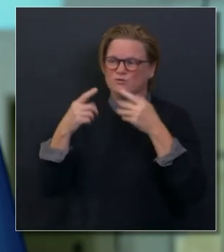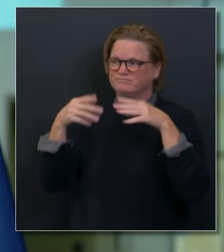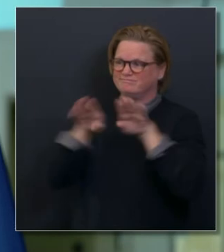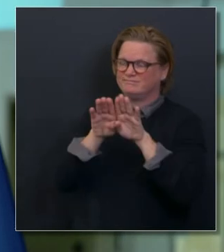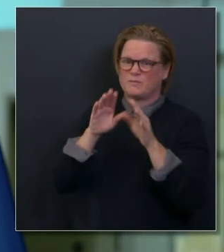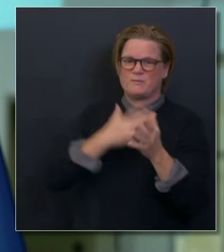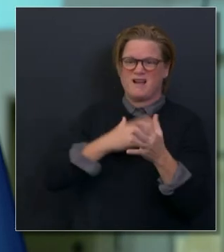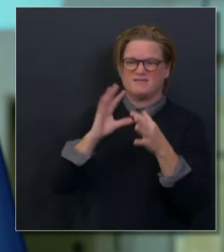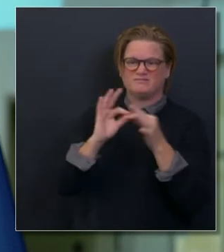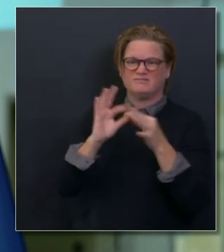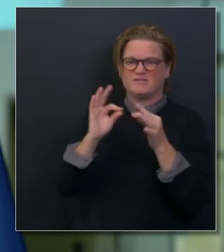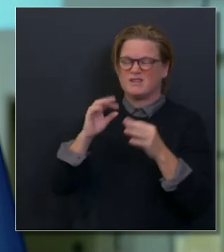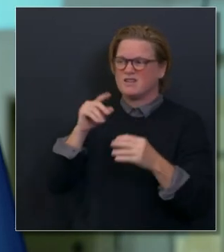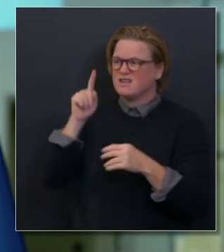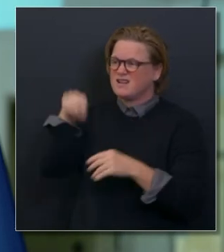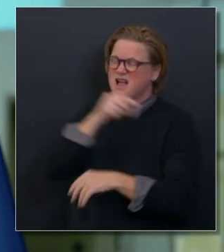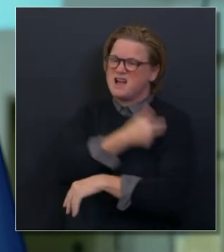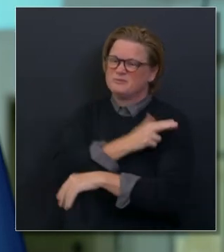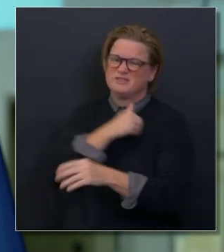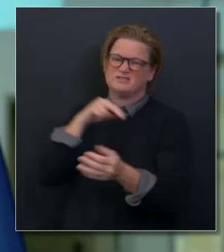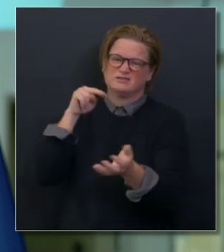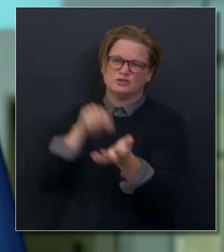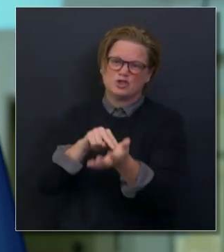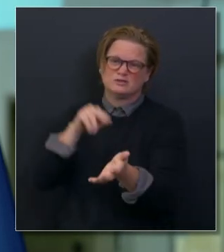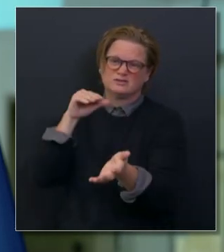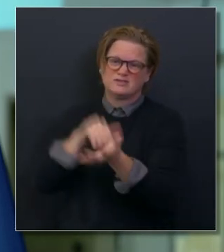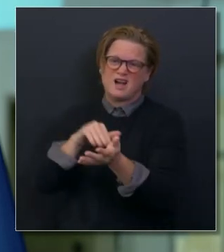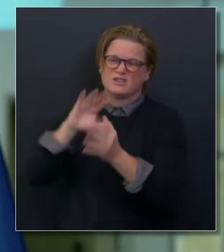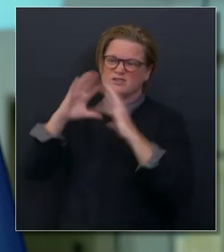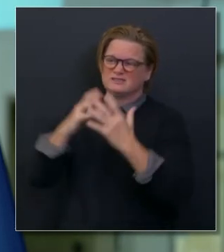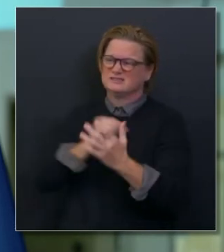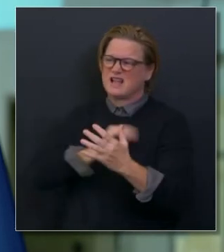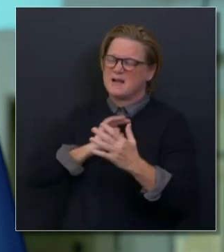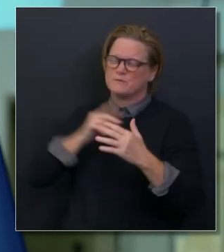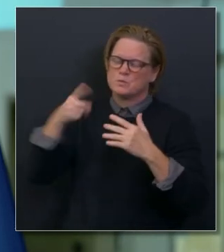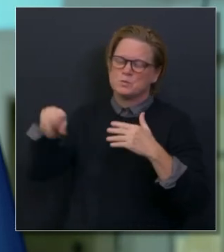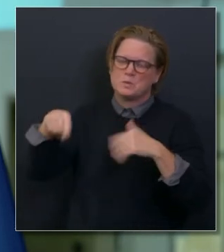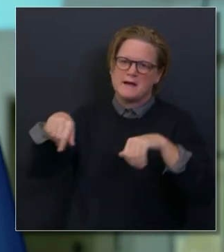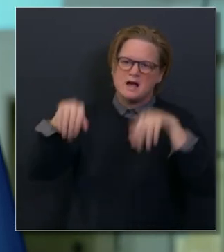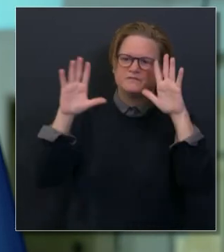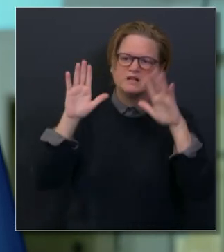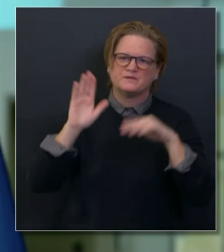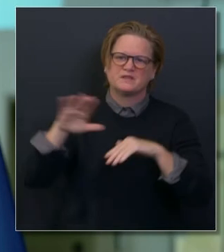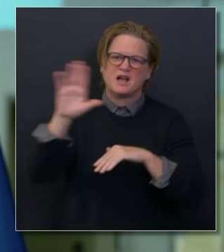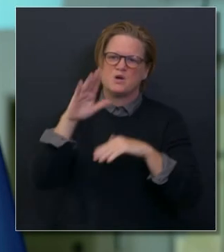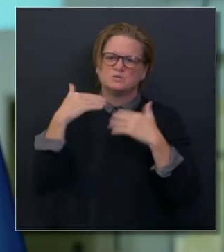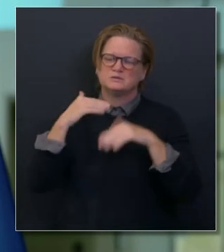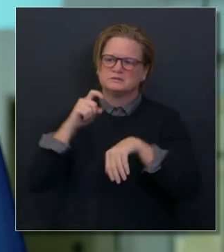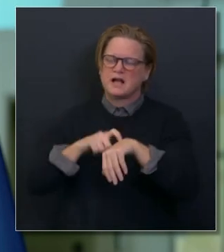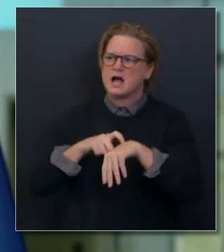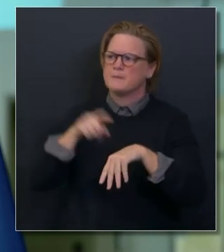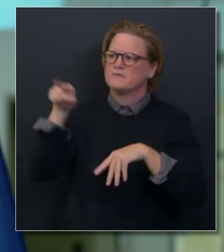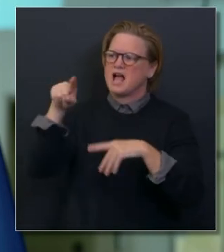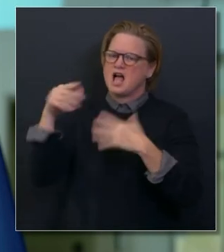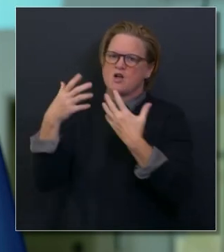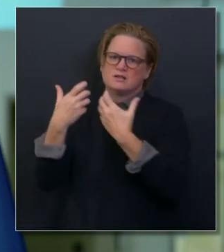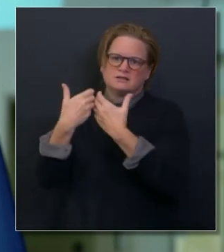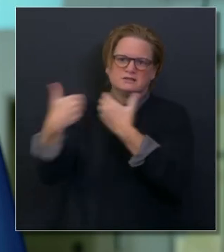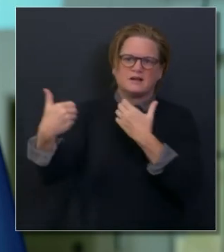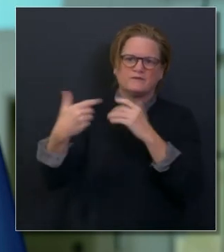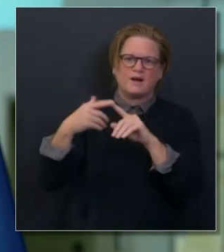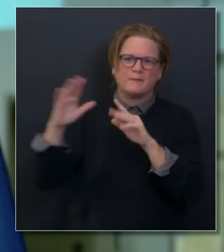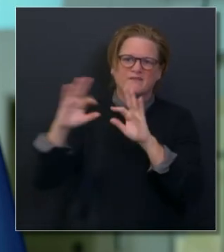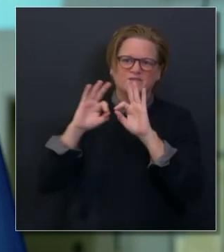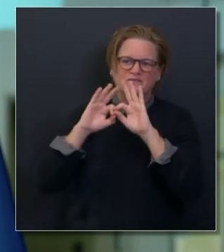A la vez, ellos están tratando de cuidar a sus familias, brindando la mejor atención posible, y